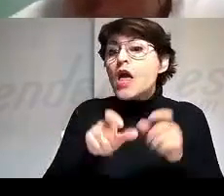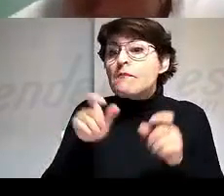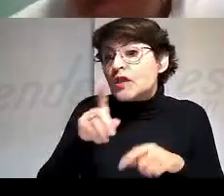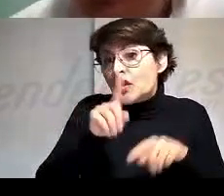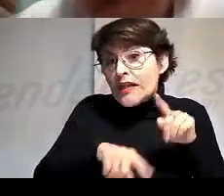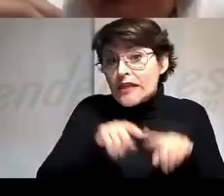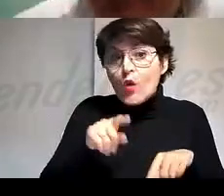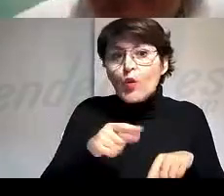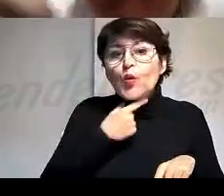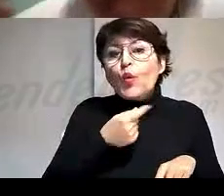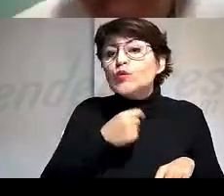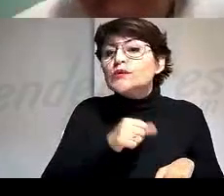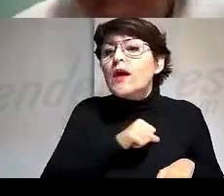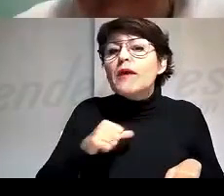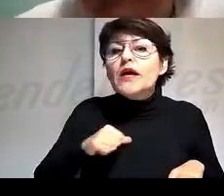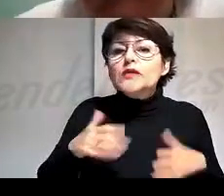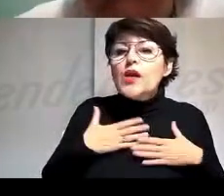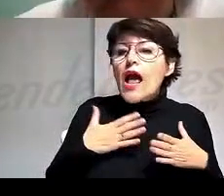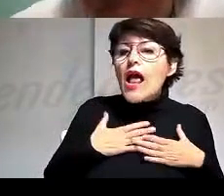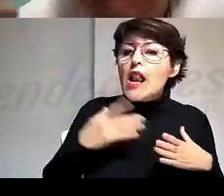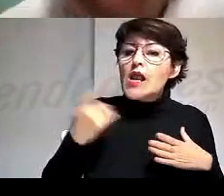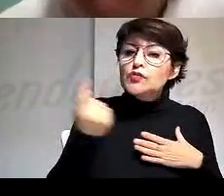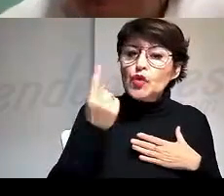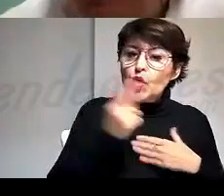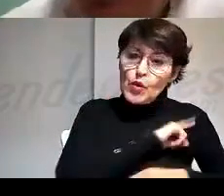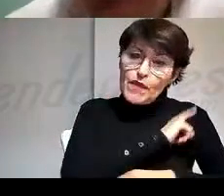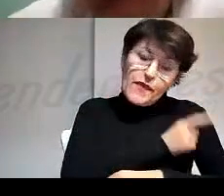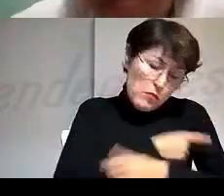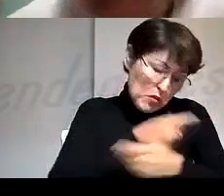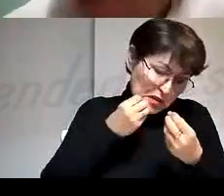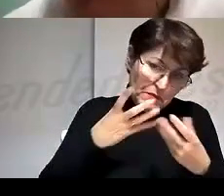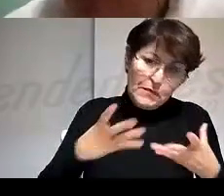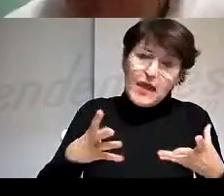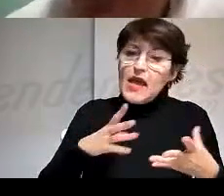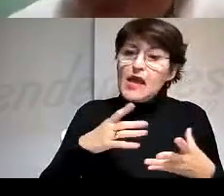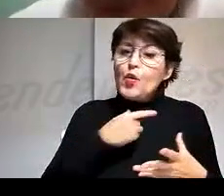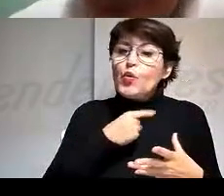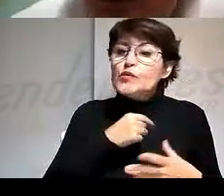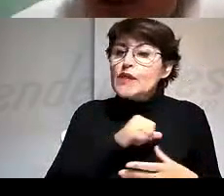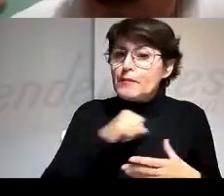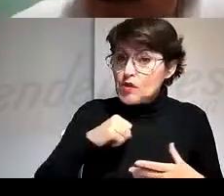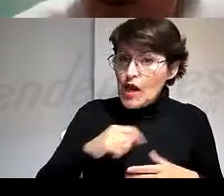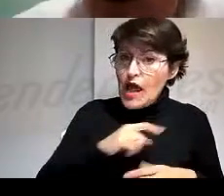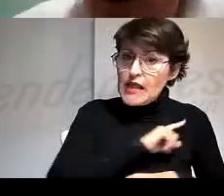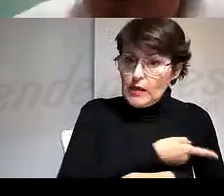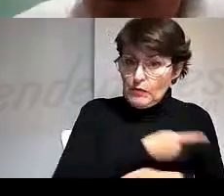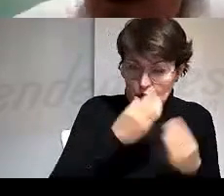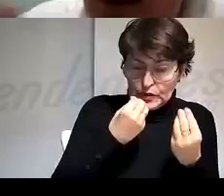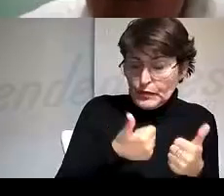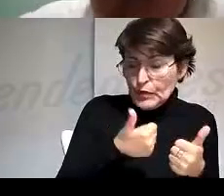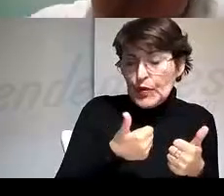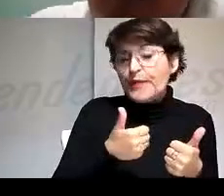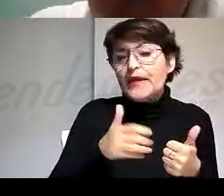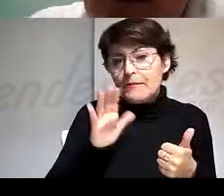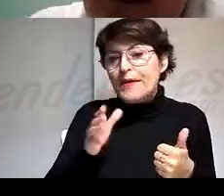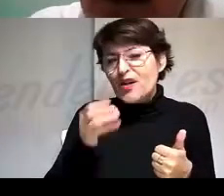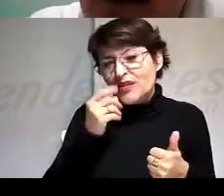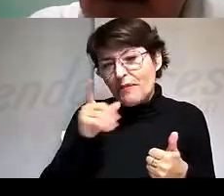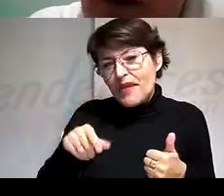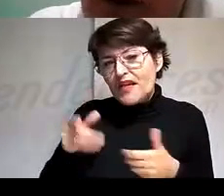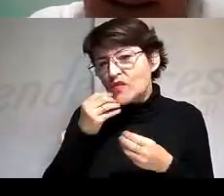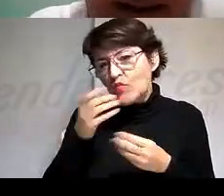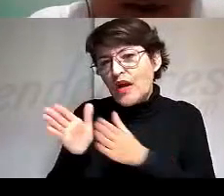algún ratito para ti de introversión, de introspección, y con el ejercicio lo puedes encontrar, ¿no? Pero realizar